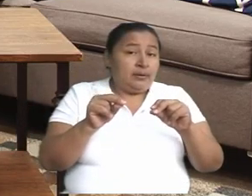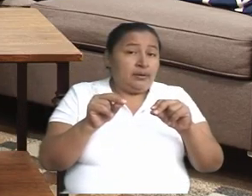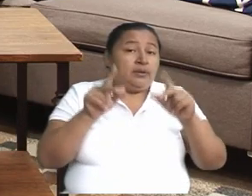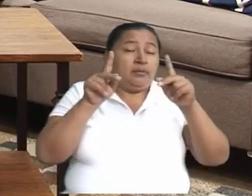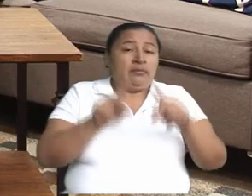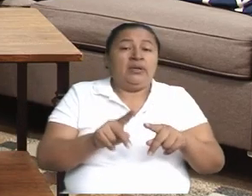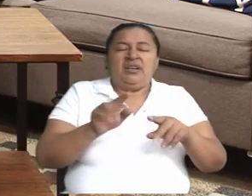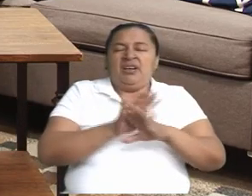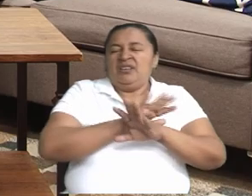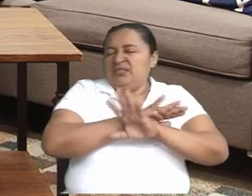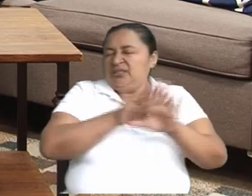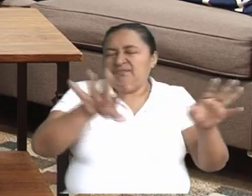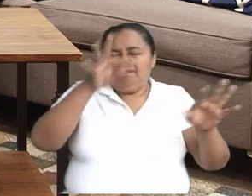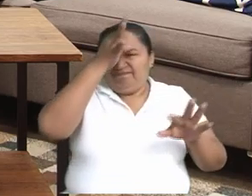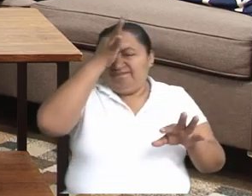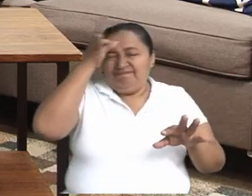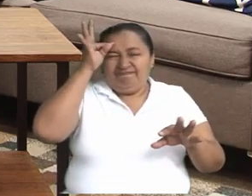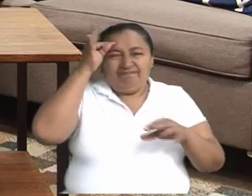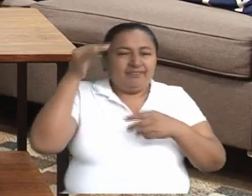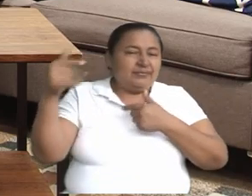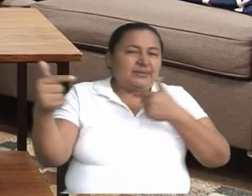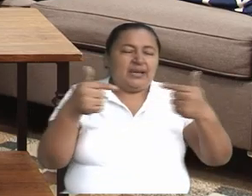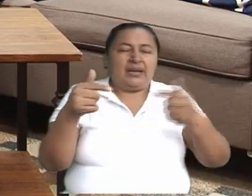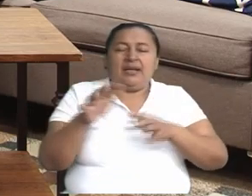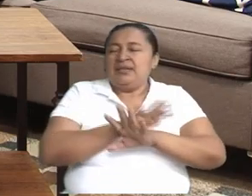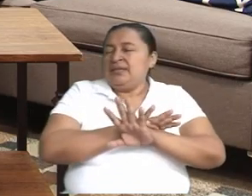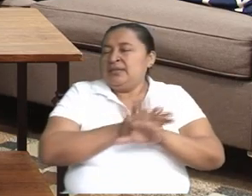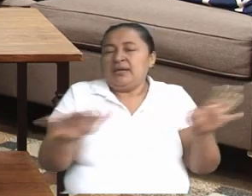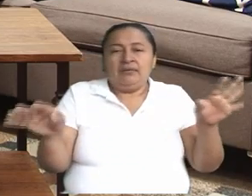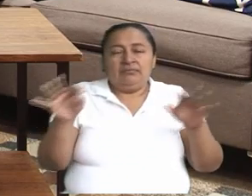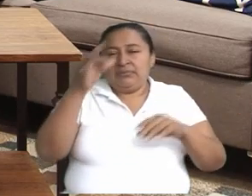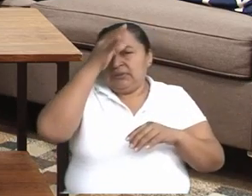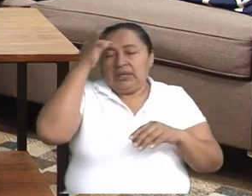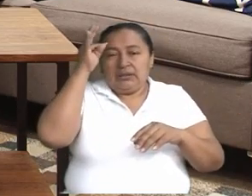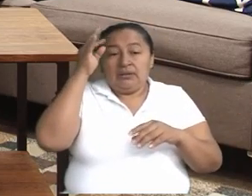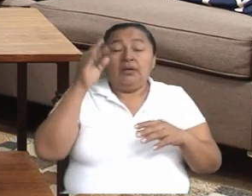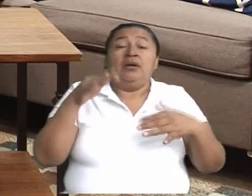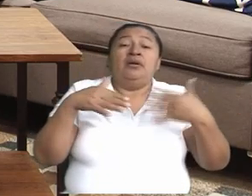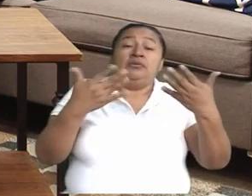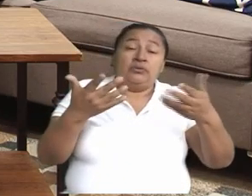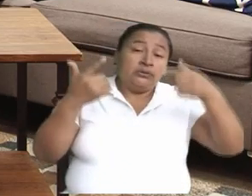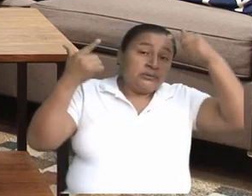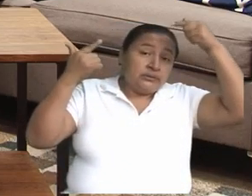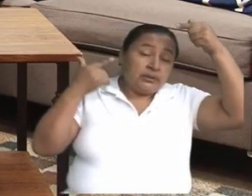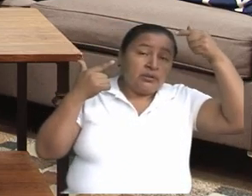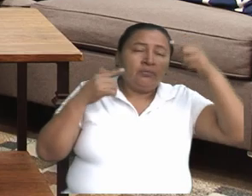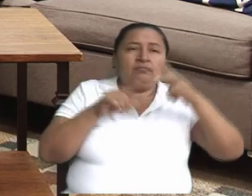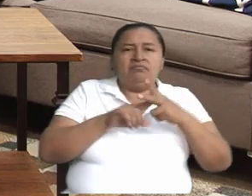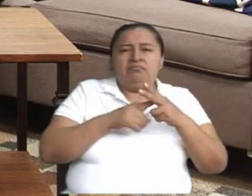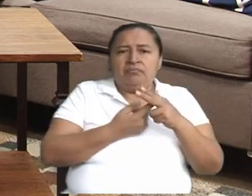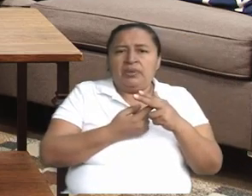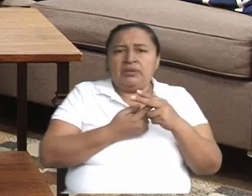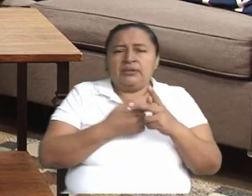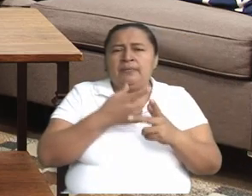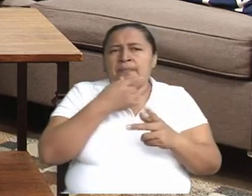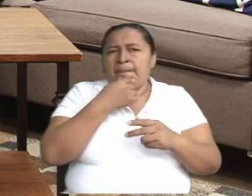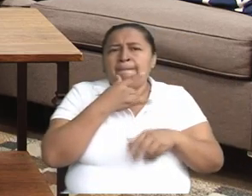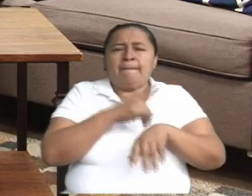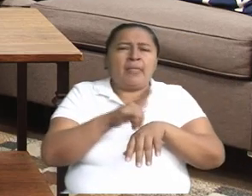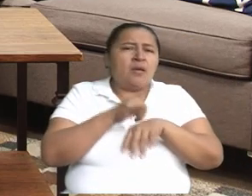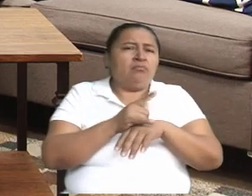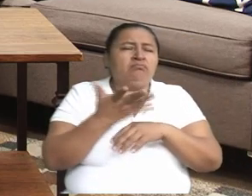guerra, ya no quería más guerra. Entonces Sandino comienza a buscar la mejor paz que él puede